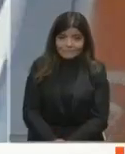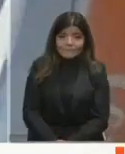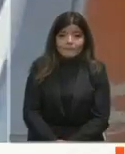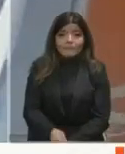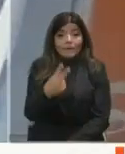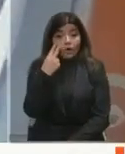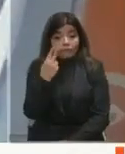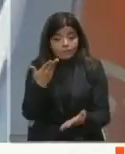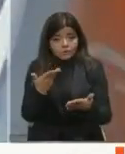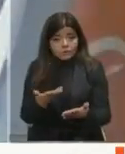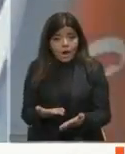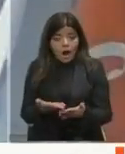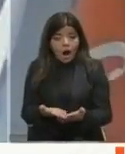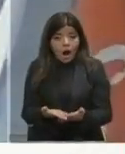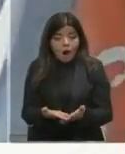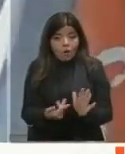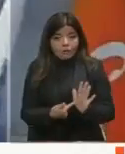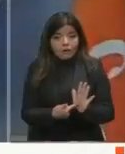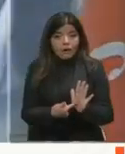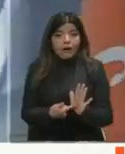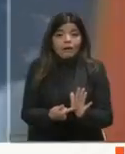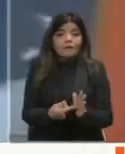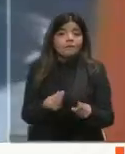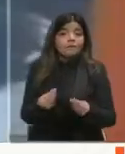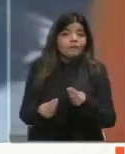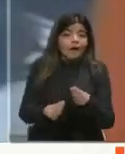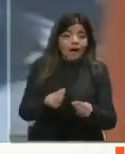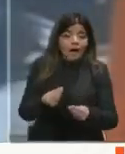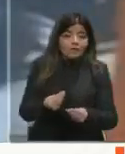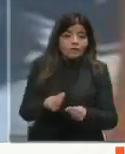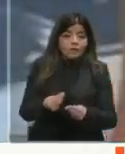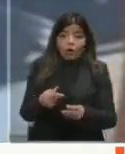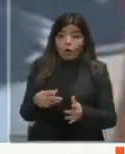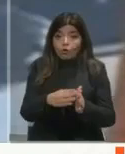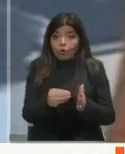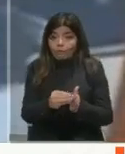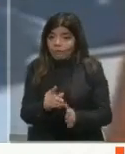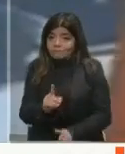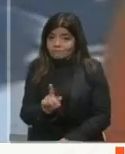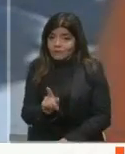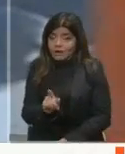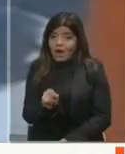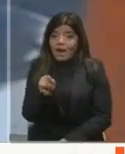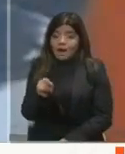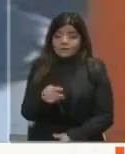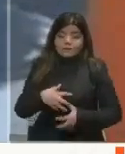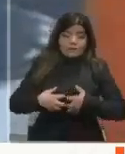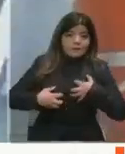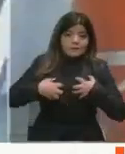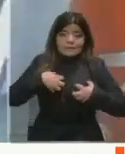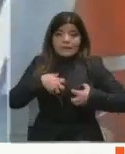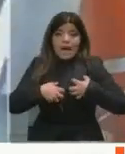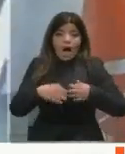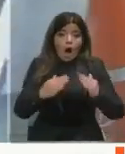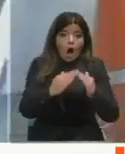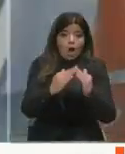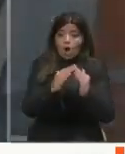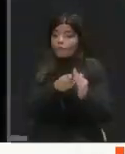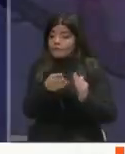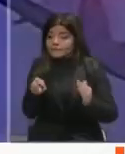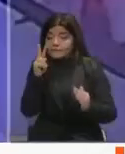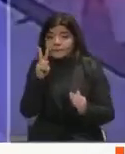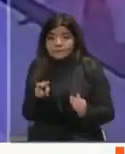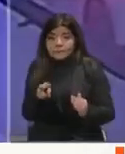Lo que veremos ahora es un ejemplo, no de algo a valorar ni digno de imitar, es ejemplo de desesperación de vecinos como usted o